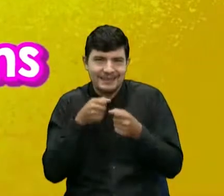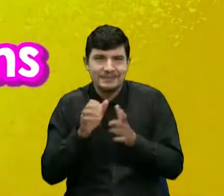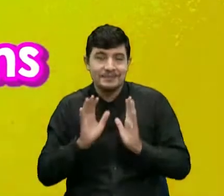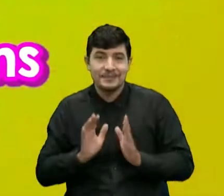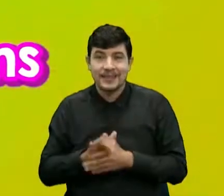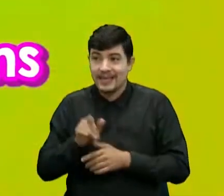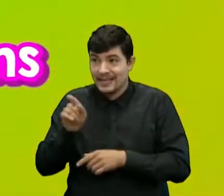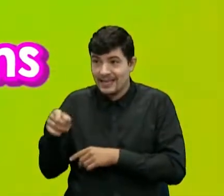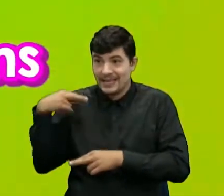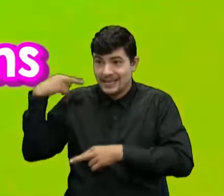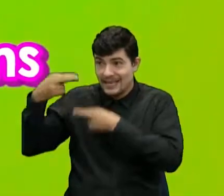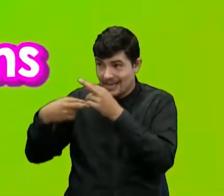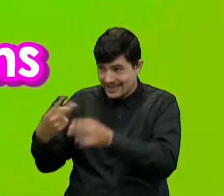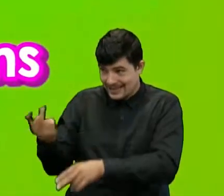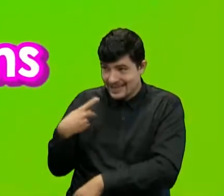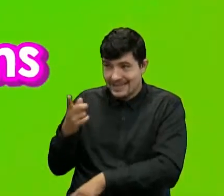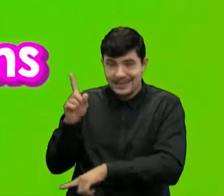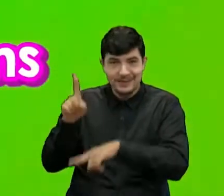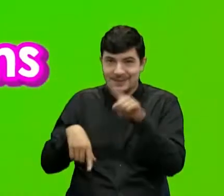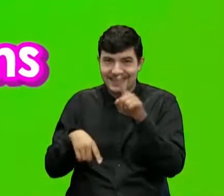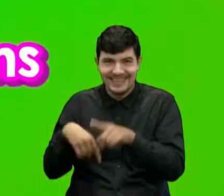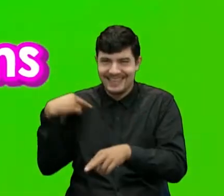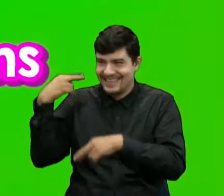entre sí Hasta allá no llegamos Hasta allá no podemos